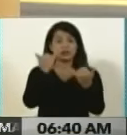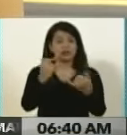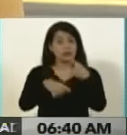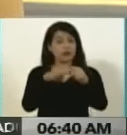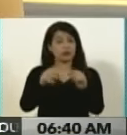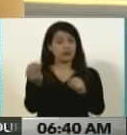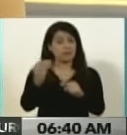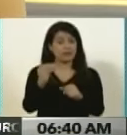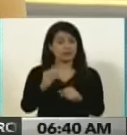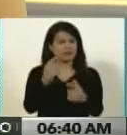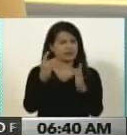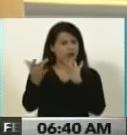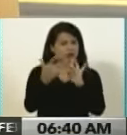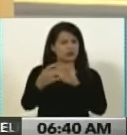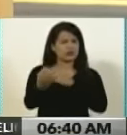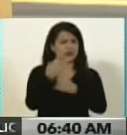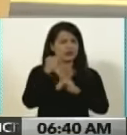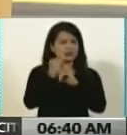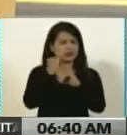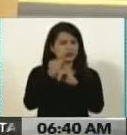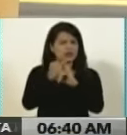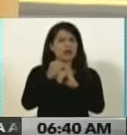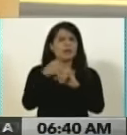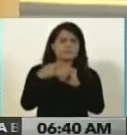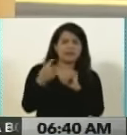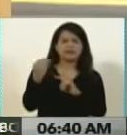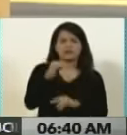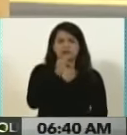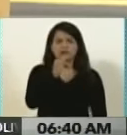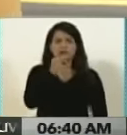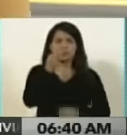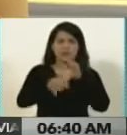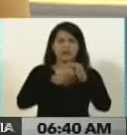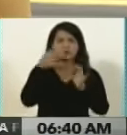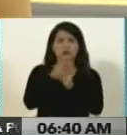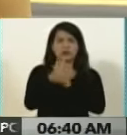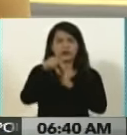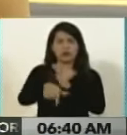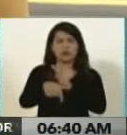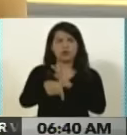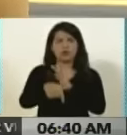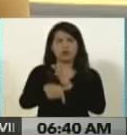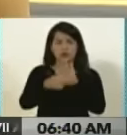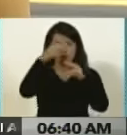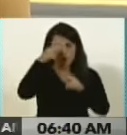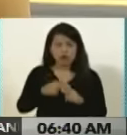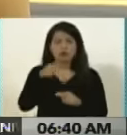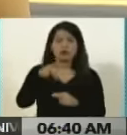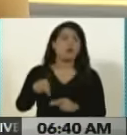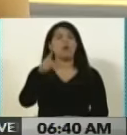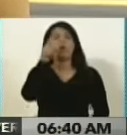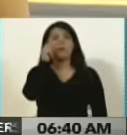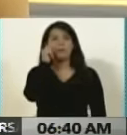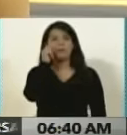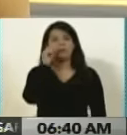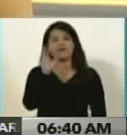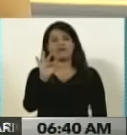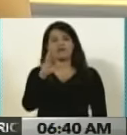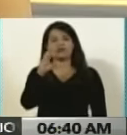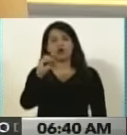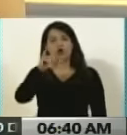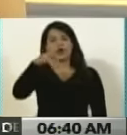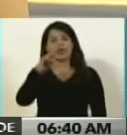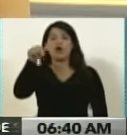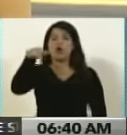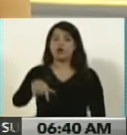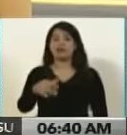a la vuelta vamos a tener la interacción en las redes sociales y por supuesto más de este recorrido que se va a realizar para honrar a Fabricio Ojeda un